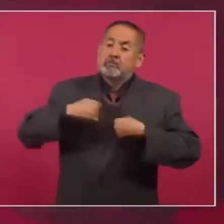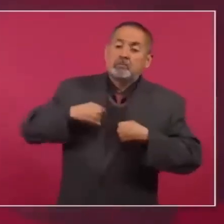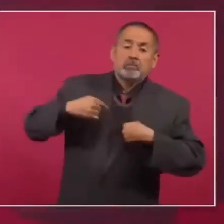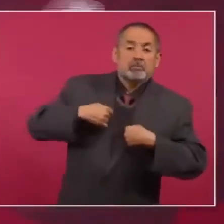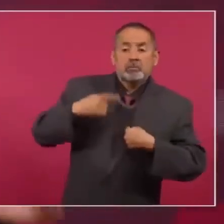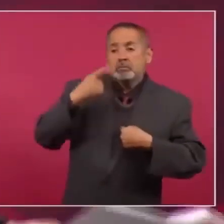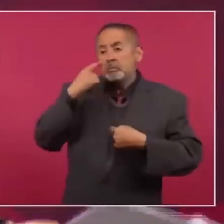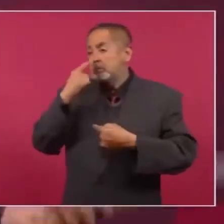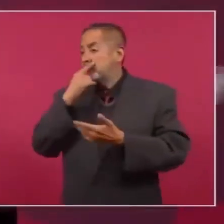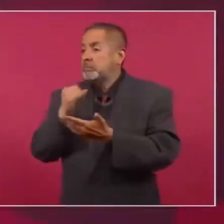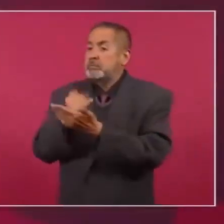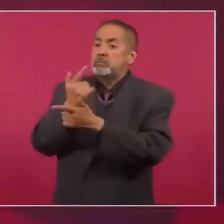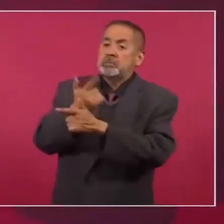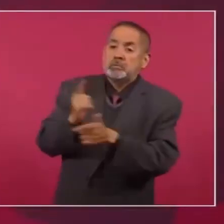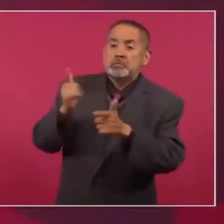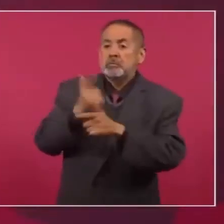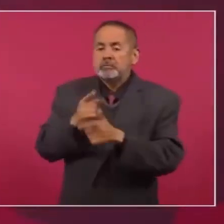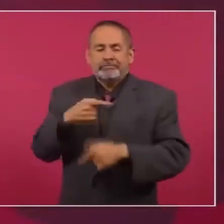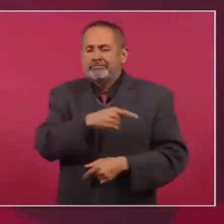pues no lo son,